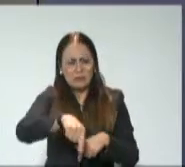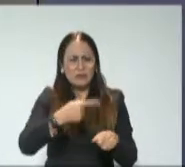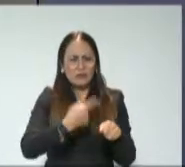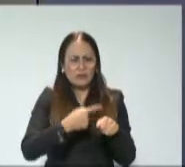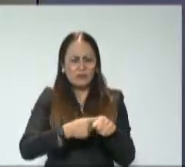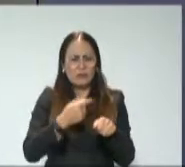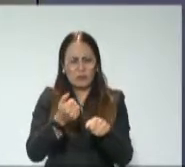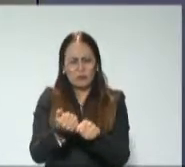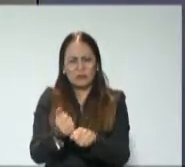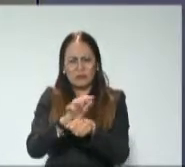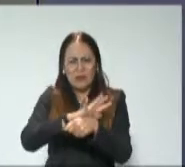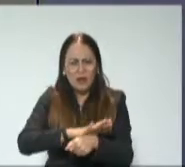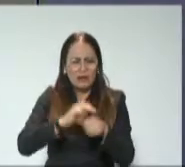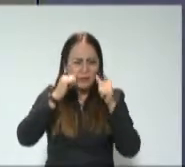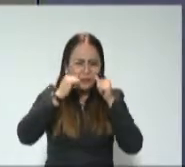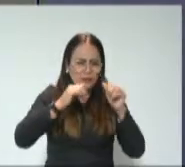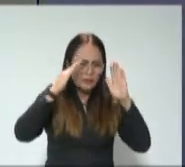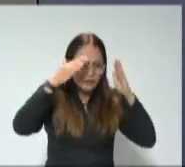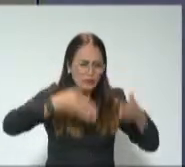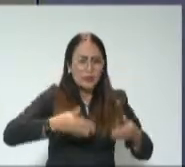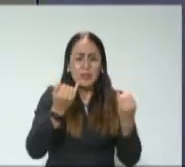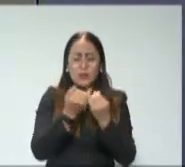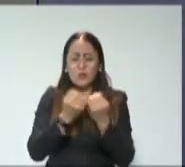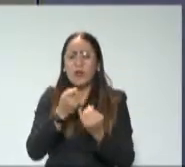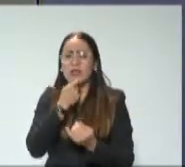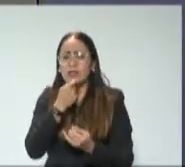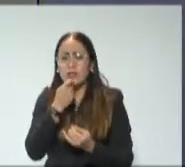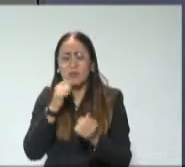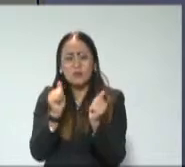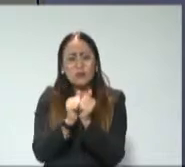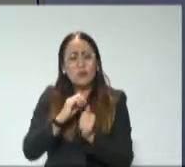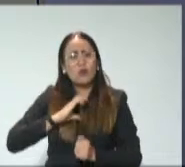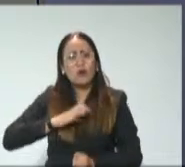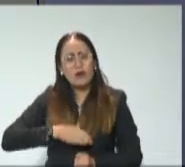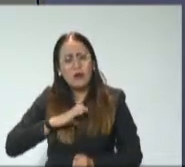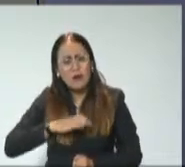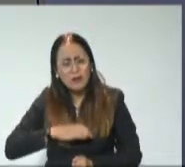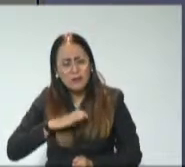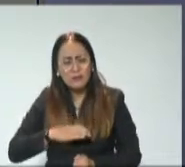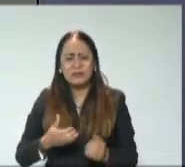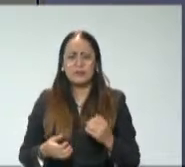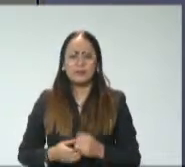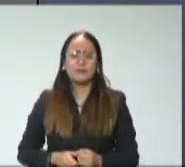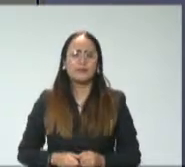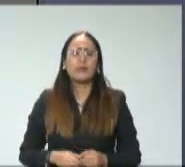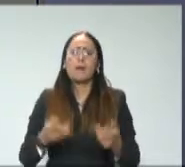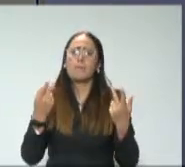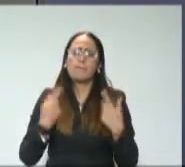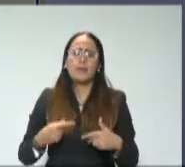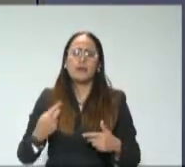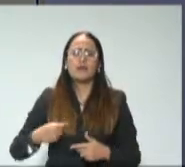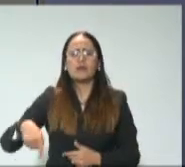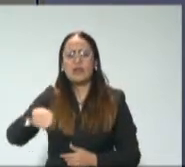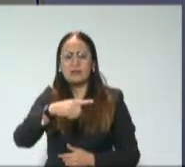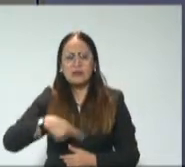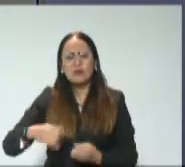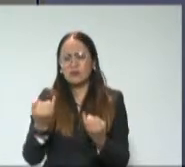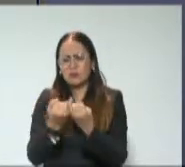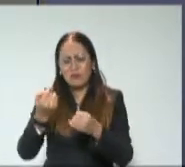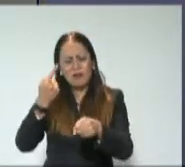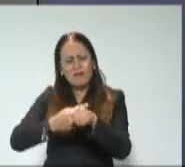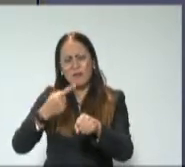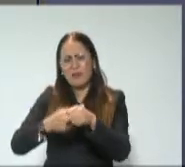se han descuidado los niños con cáncer las personas que que llevan o sufren otras